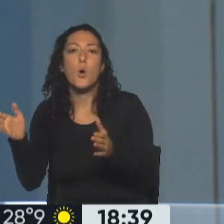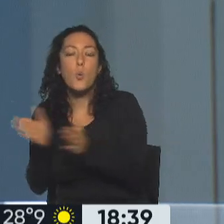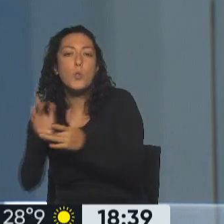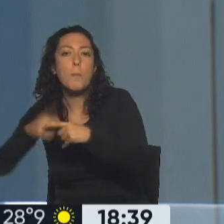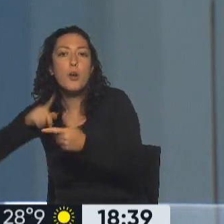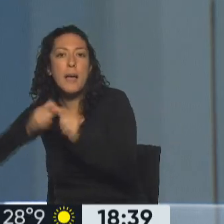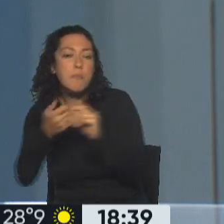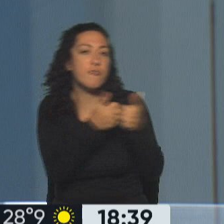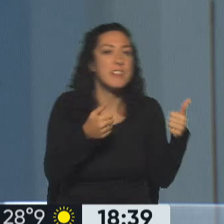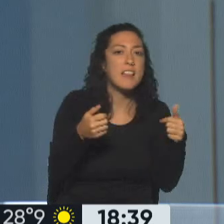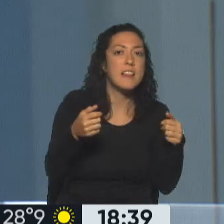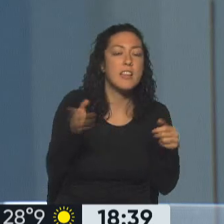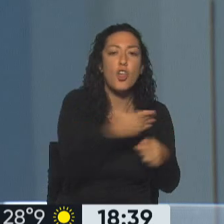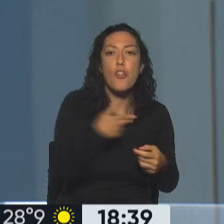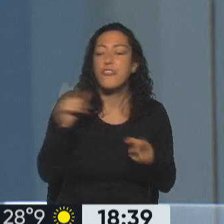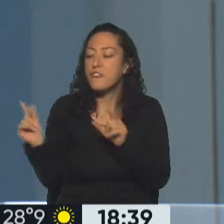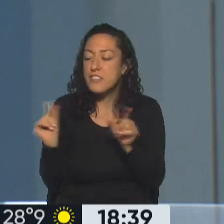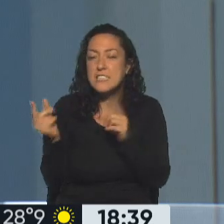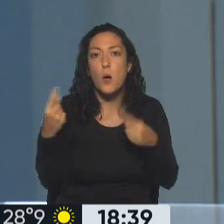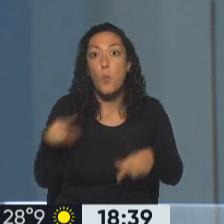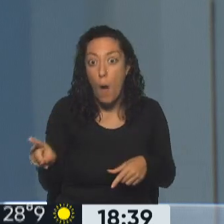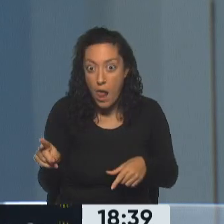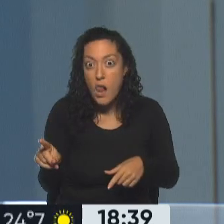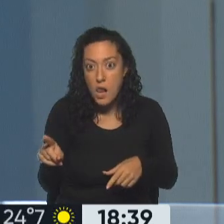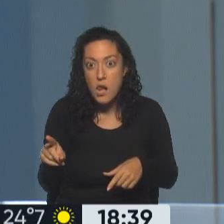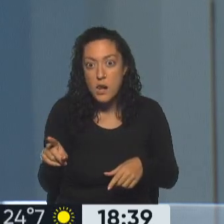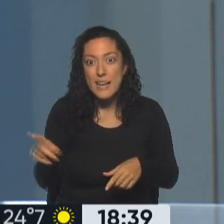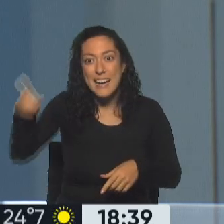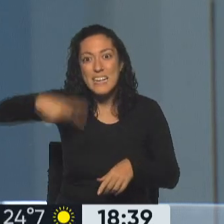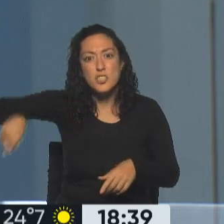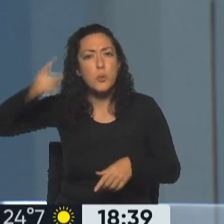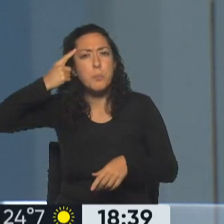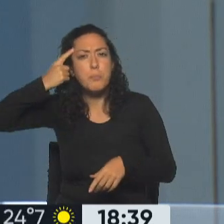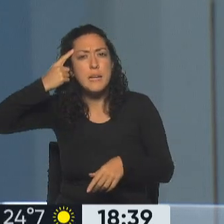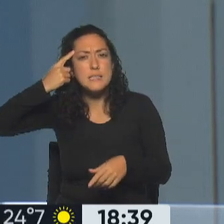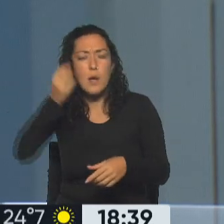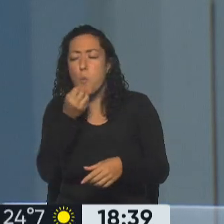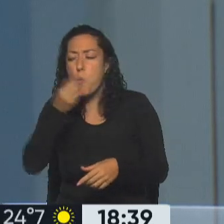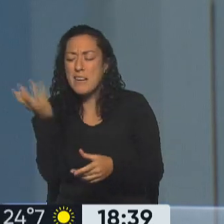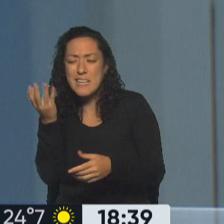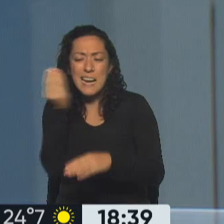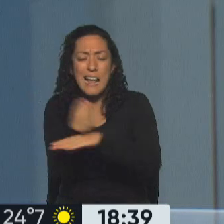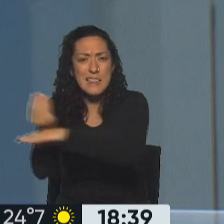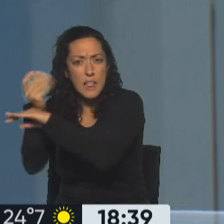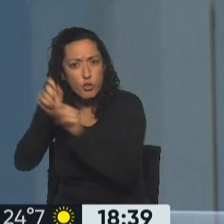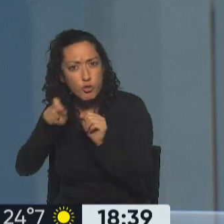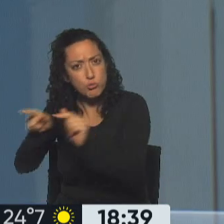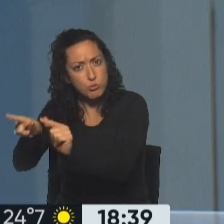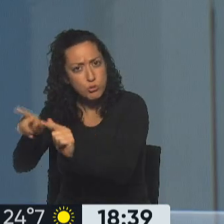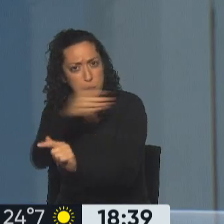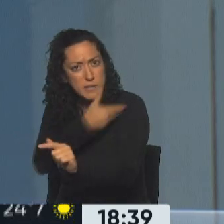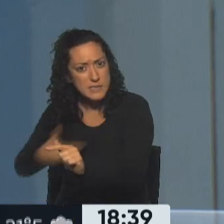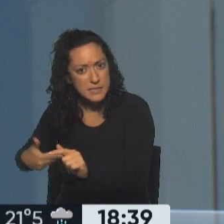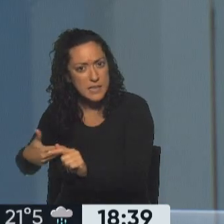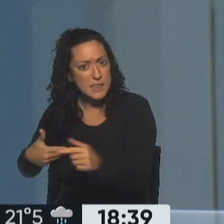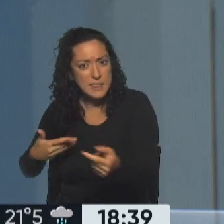y el frente de todos Es que para un segundo o sea el segundo tiempo ellos creen está garantizado cualquiera de ellos sea candidato a presidente